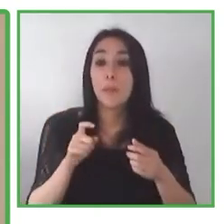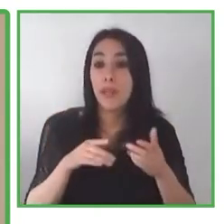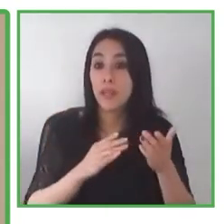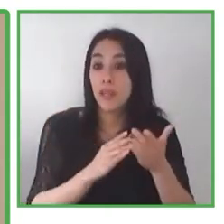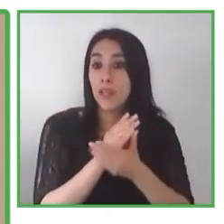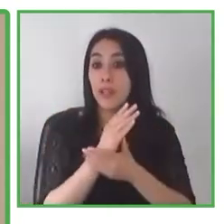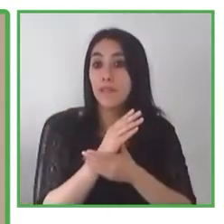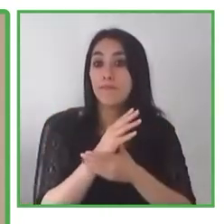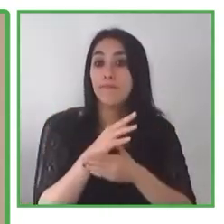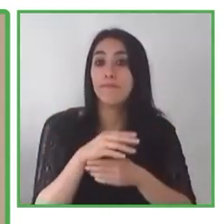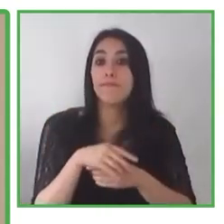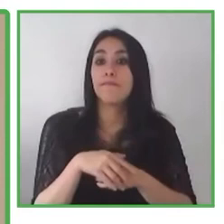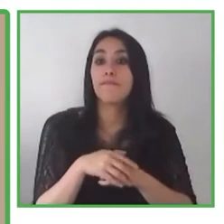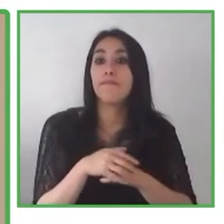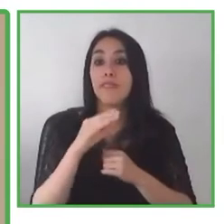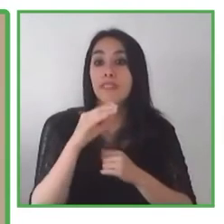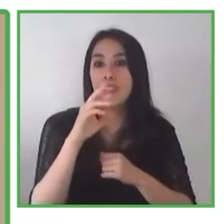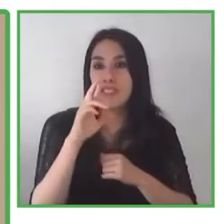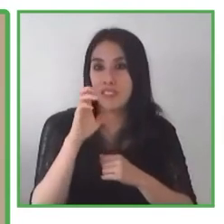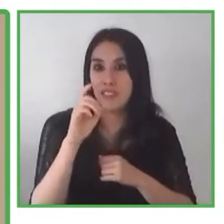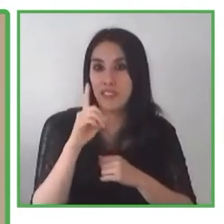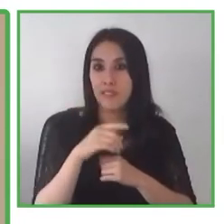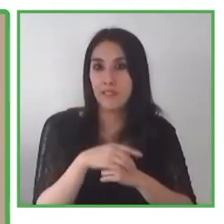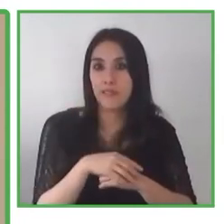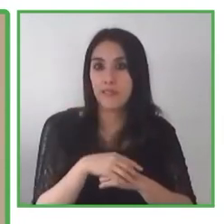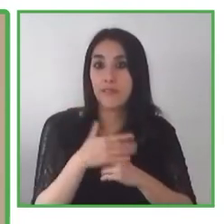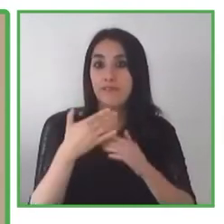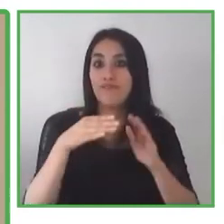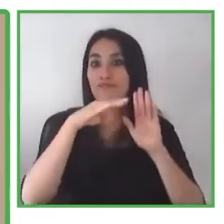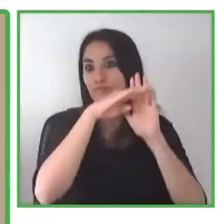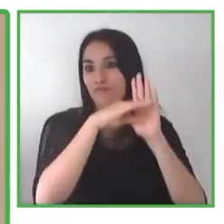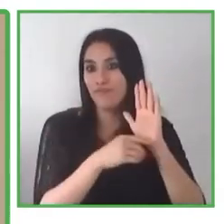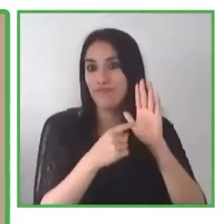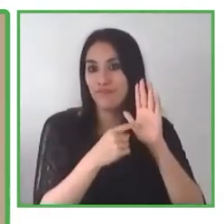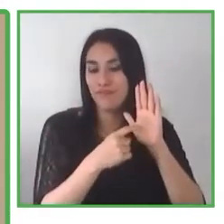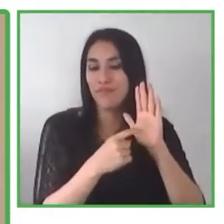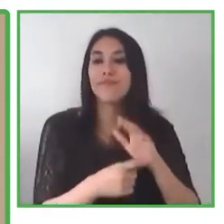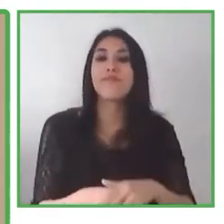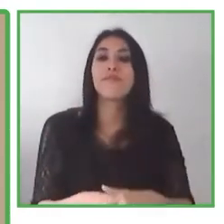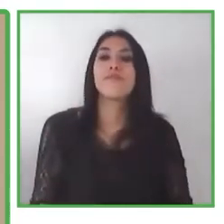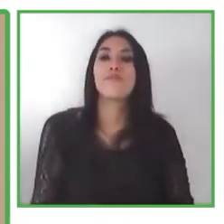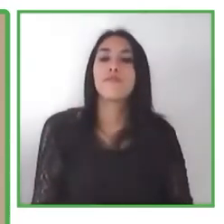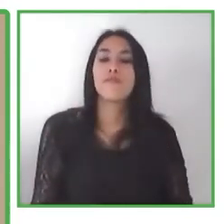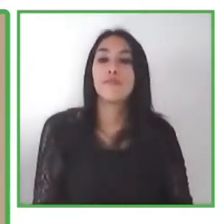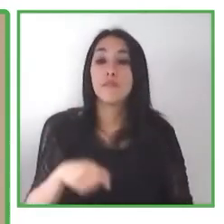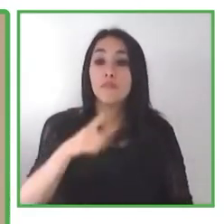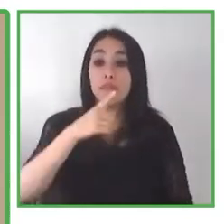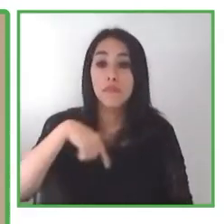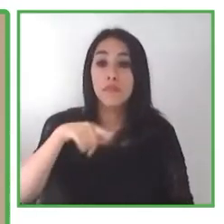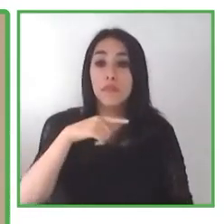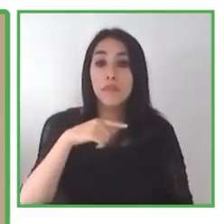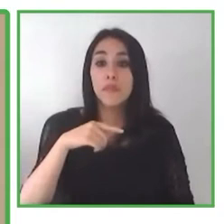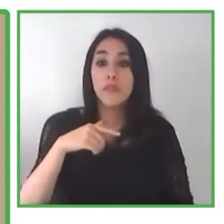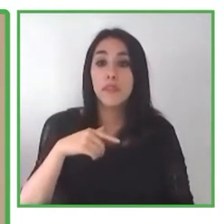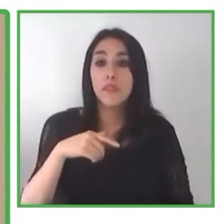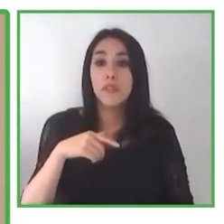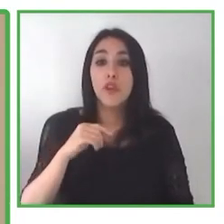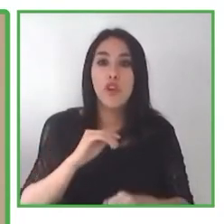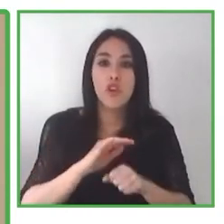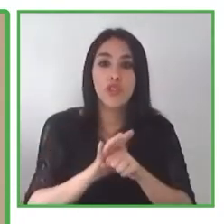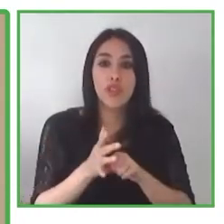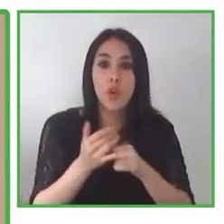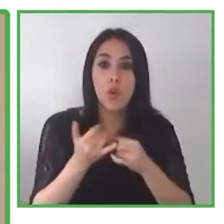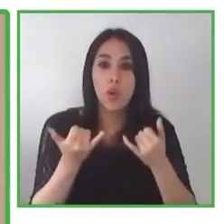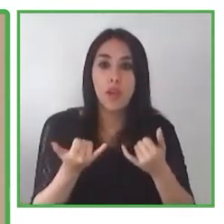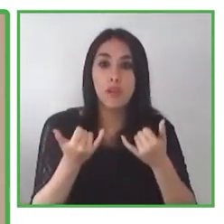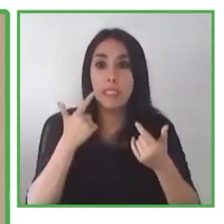implementar el CRPD y la Agenda del 2030 a medida que nos recuperemos y reconstruyamos de la pandemia. Ahora, la